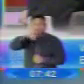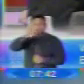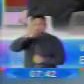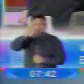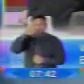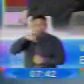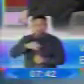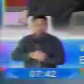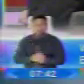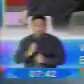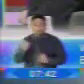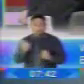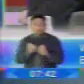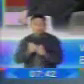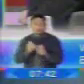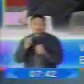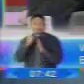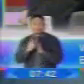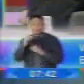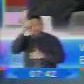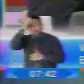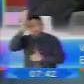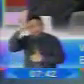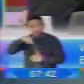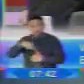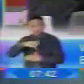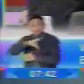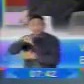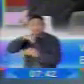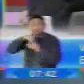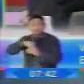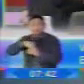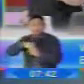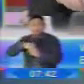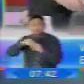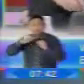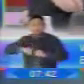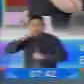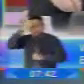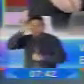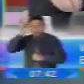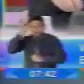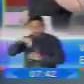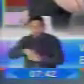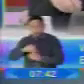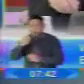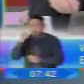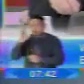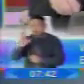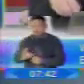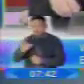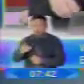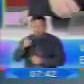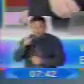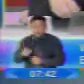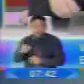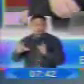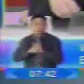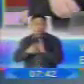para el fomento de arte y cultura está dentro de un fondo de fomento para el arte y la cultura que solamente puede ser utilizado por